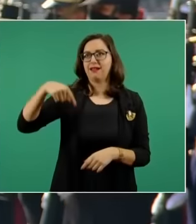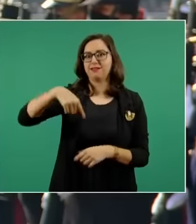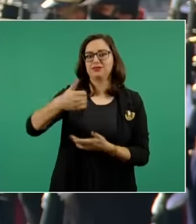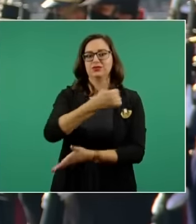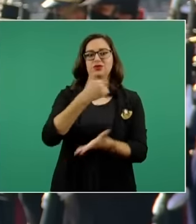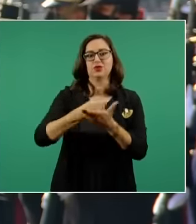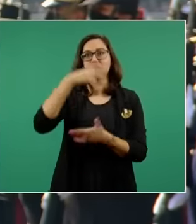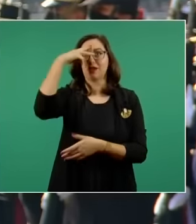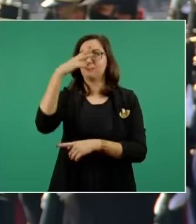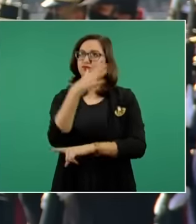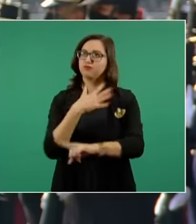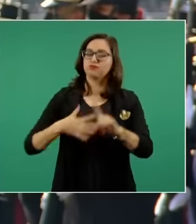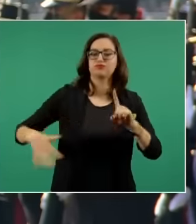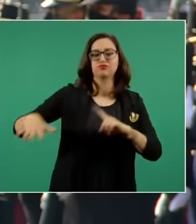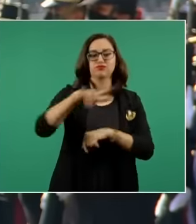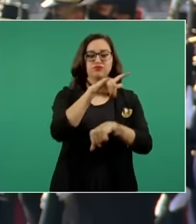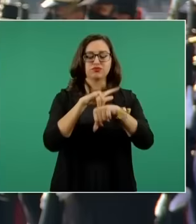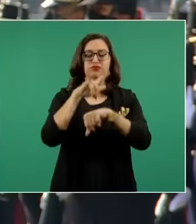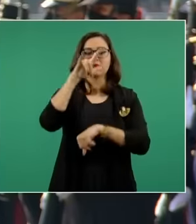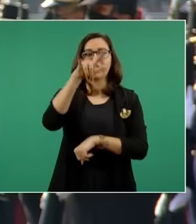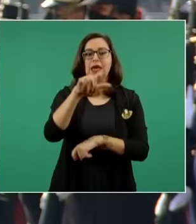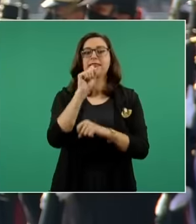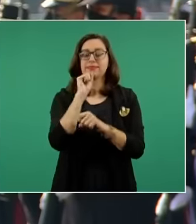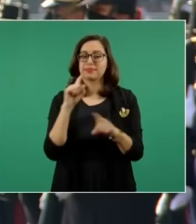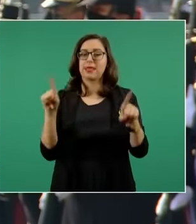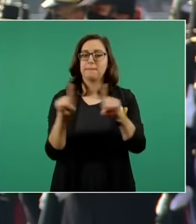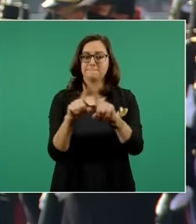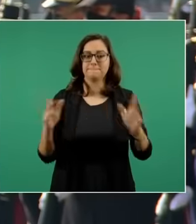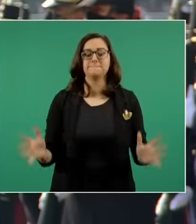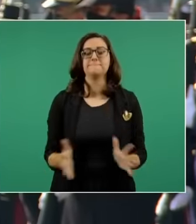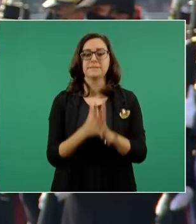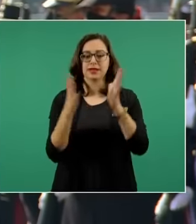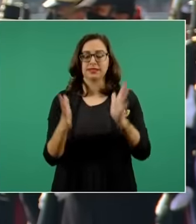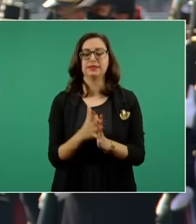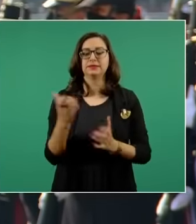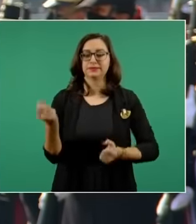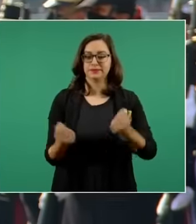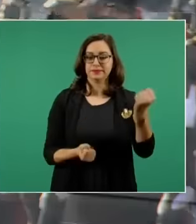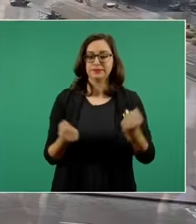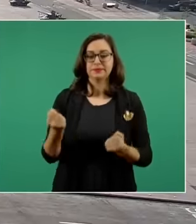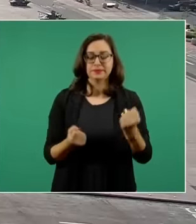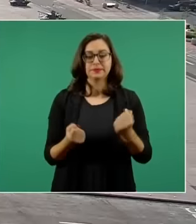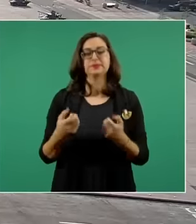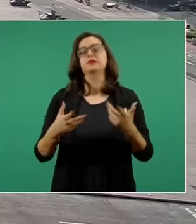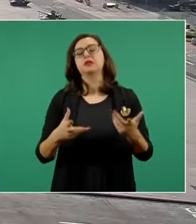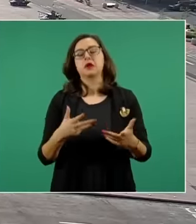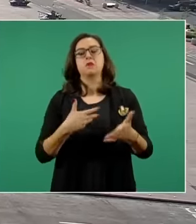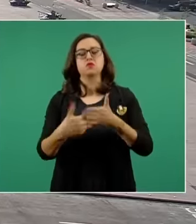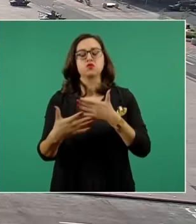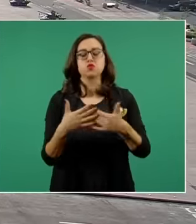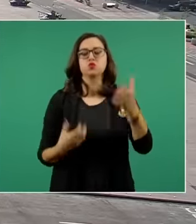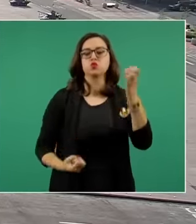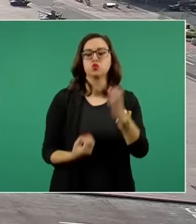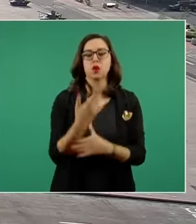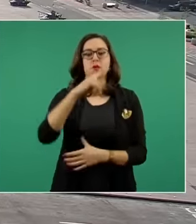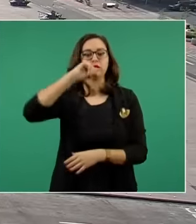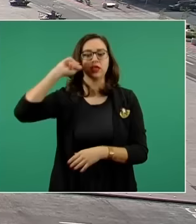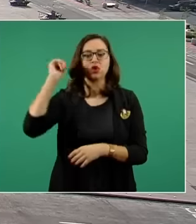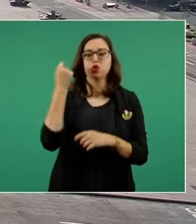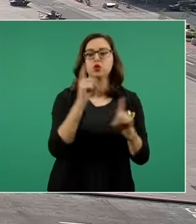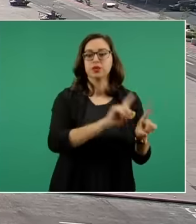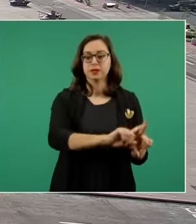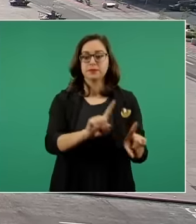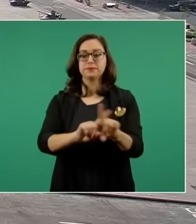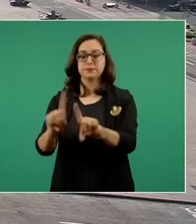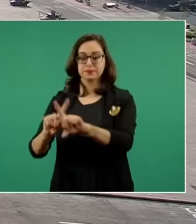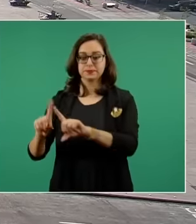blindada, pues Martín Moreno, acompañándonos aquí y desde estos estudios de Copilco. Desde luego, viva México en este aniversario